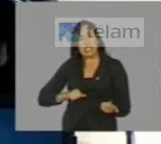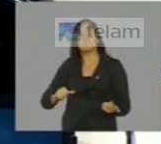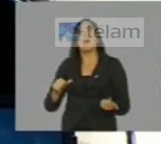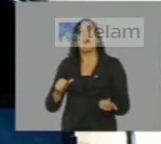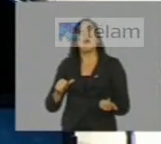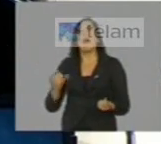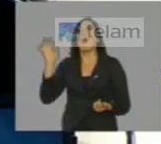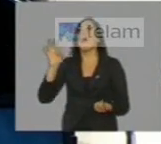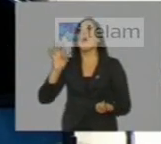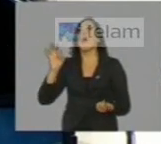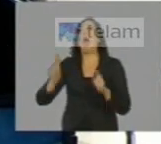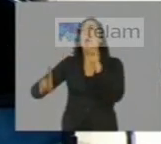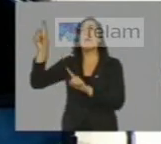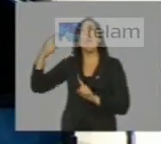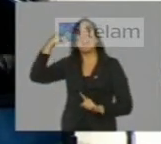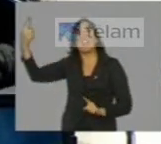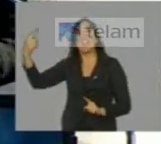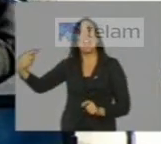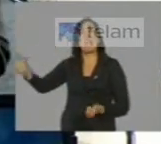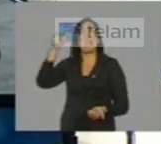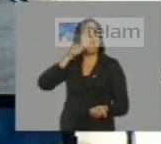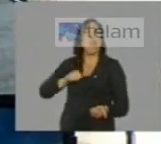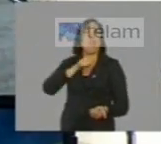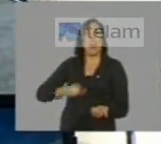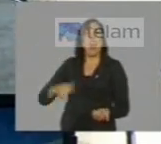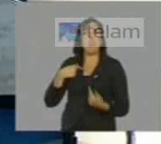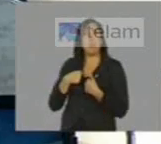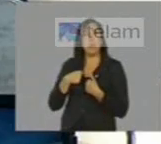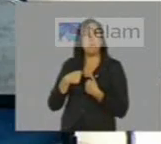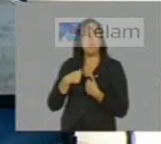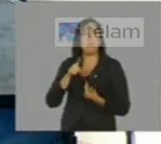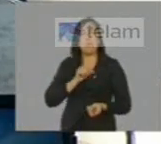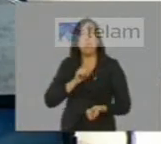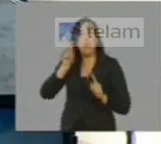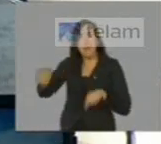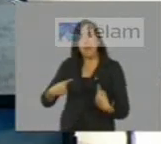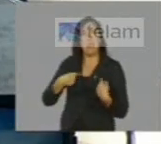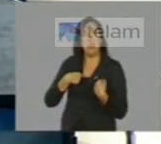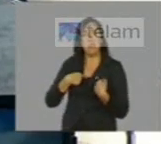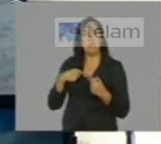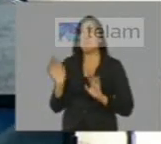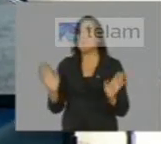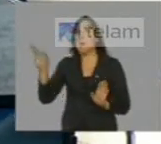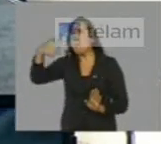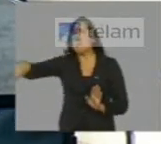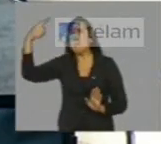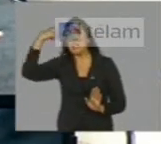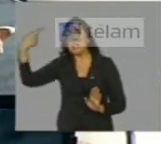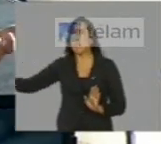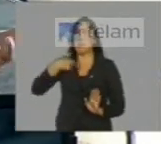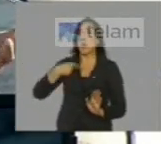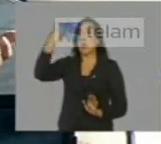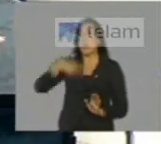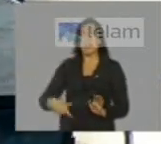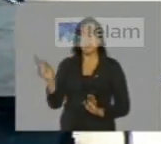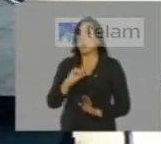o contra los daños que algunos creen que te causan, como si fueran daños a una persona y no a un